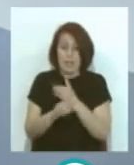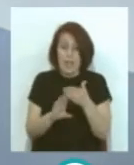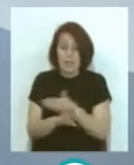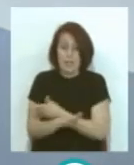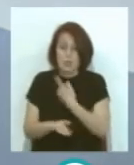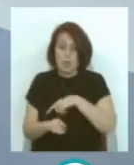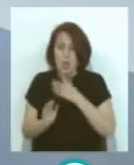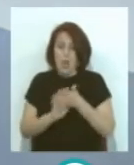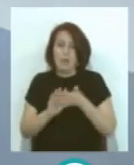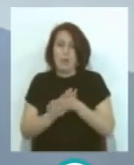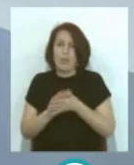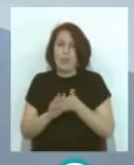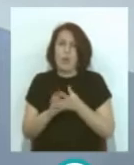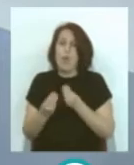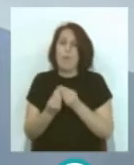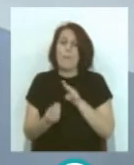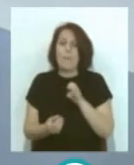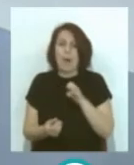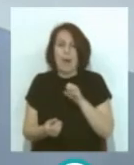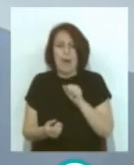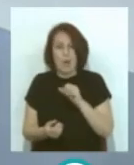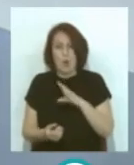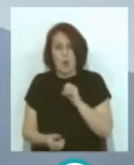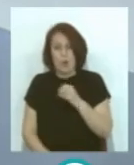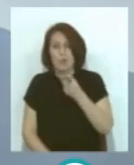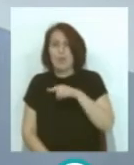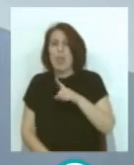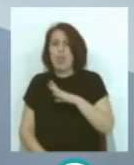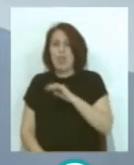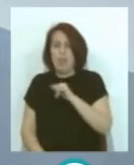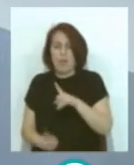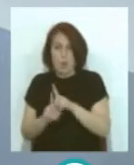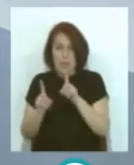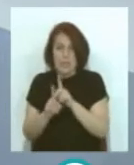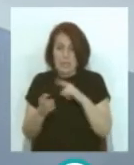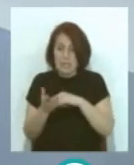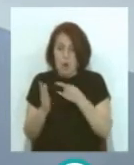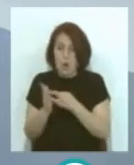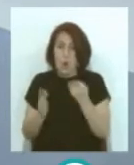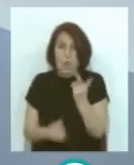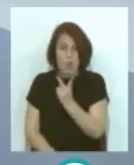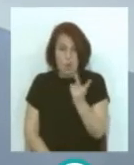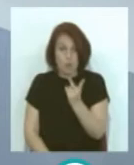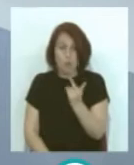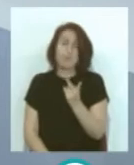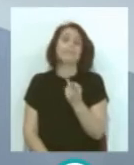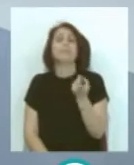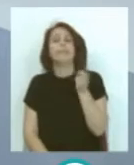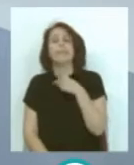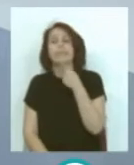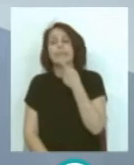hablando y charlando con Paco Gallardo y con Alberto Cifuentes, que eran los dos técnicos, y él todavía decía que